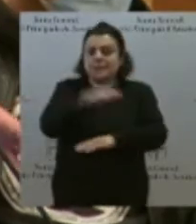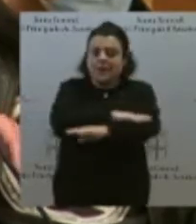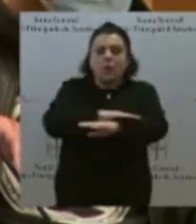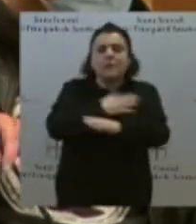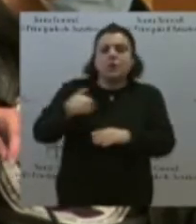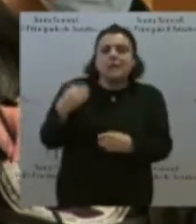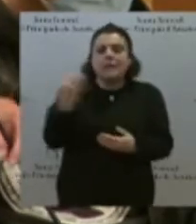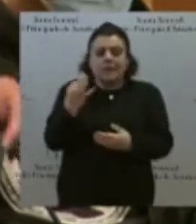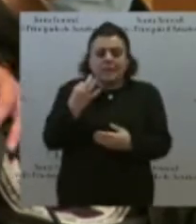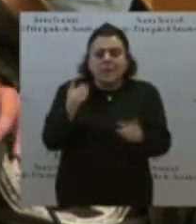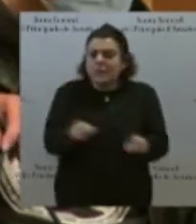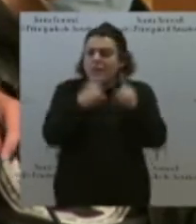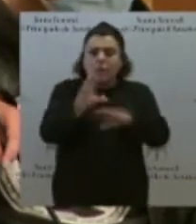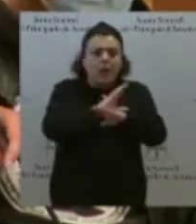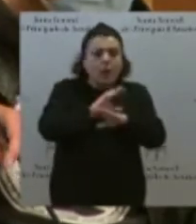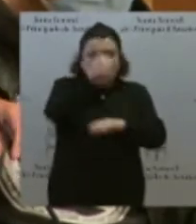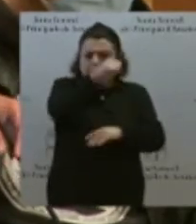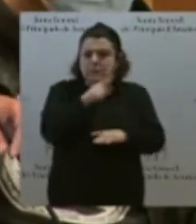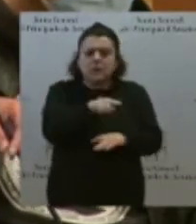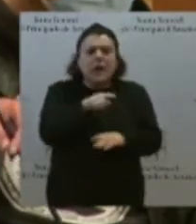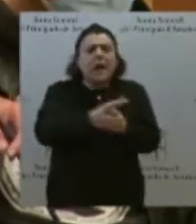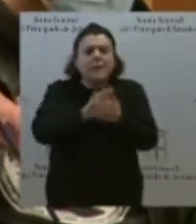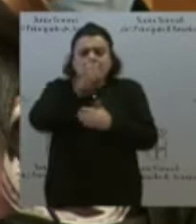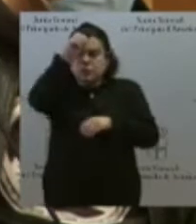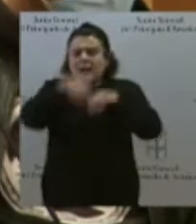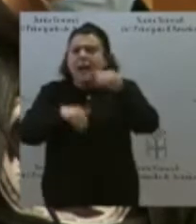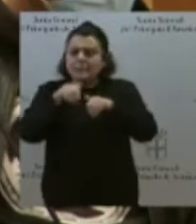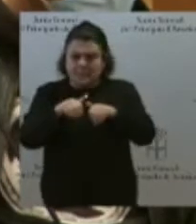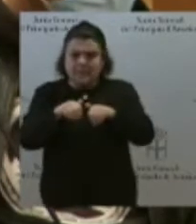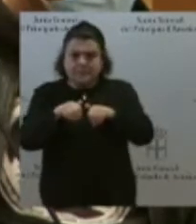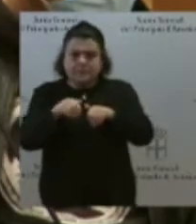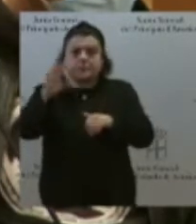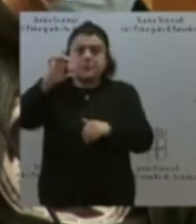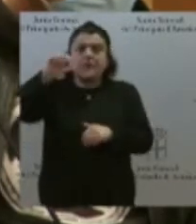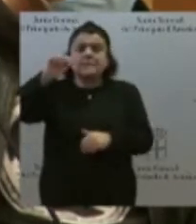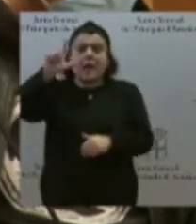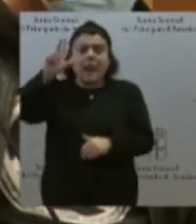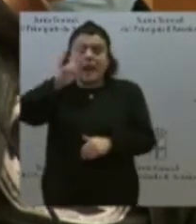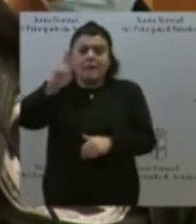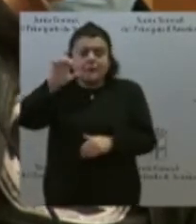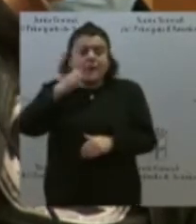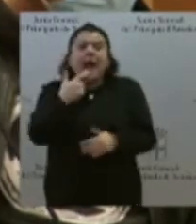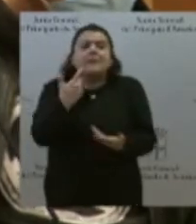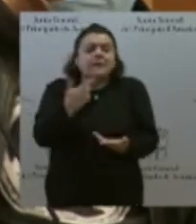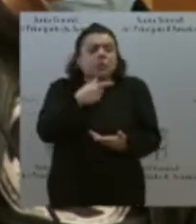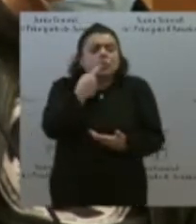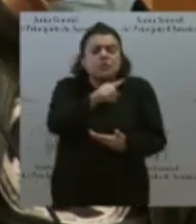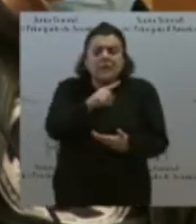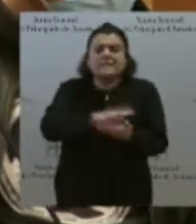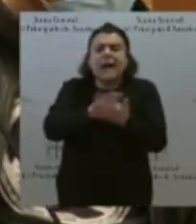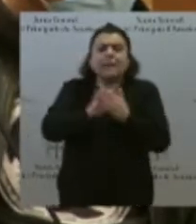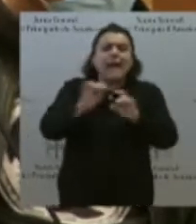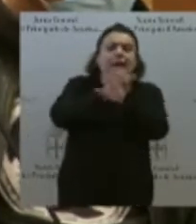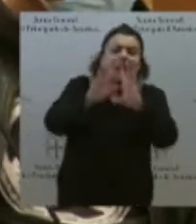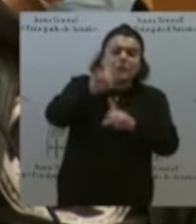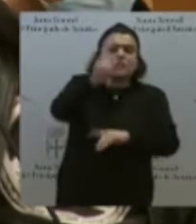Salave, vamos a ver cuál es la honestidad con la que les hablamos a los votantes y a las votantes, a ver si realmente somos capaces de decirles lo que pensamos, porque en